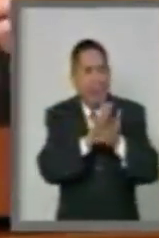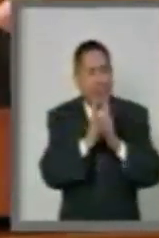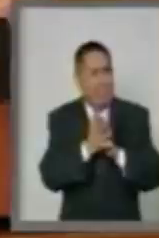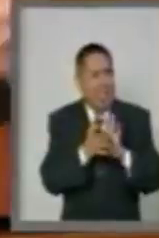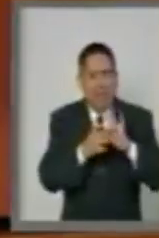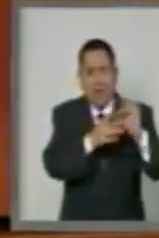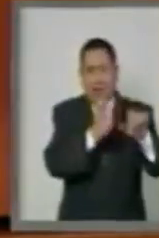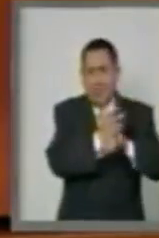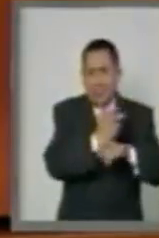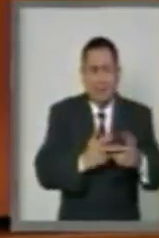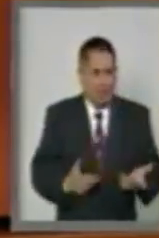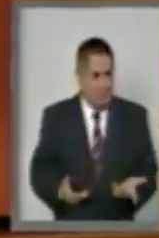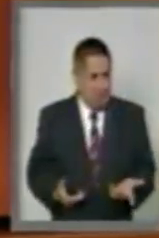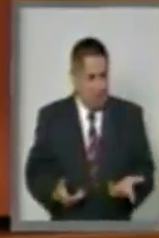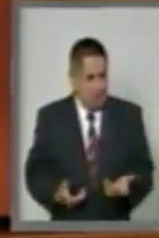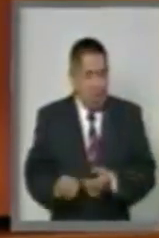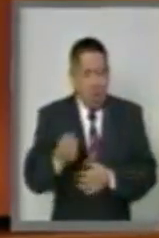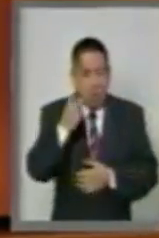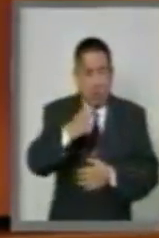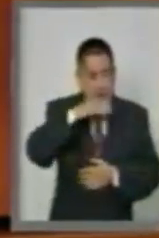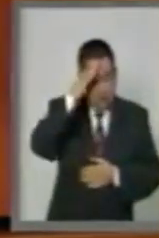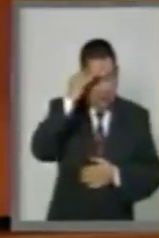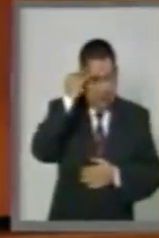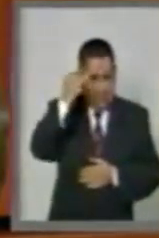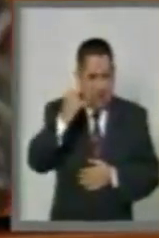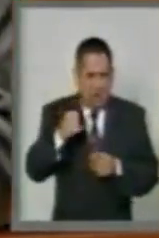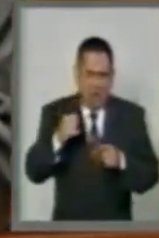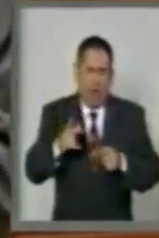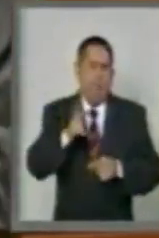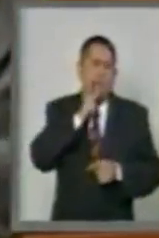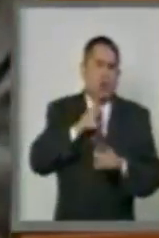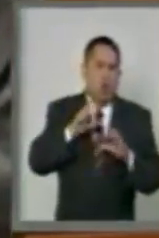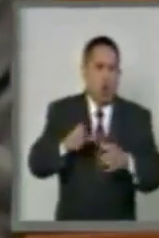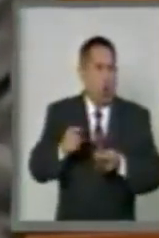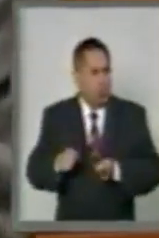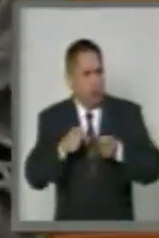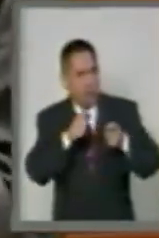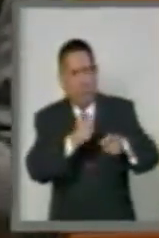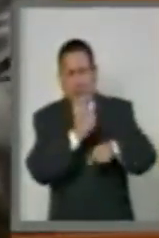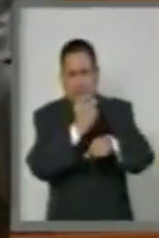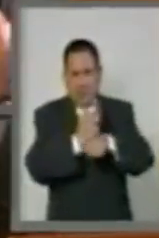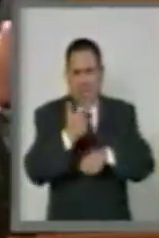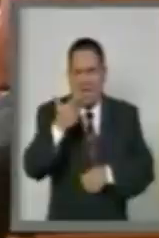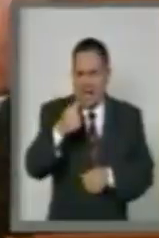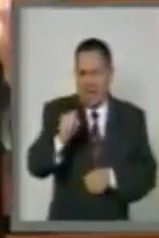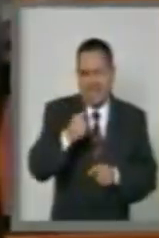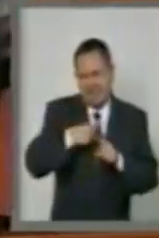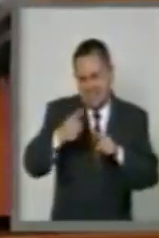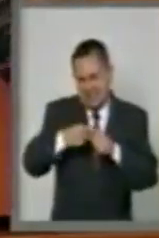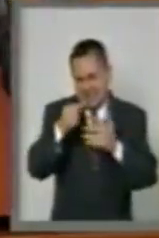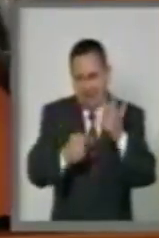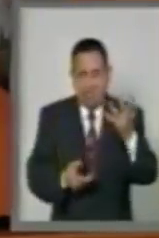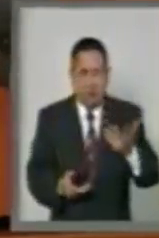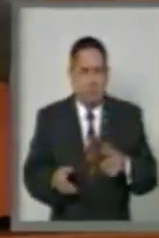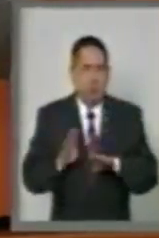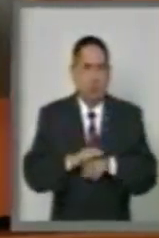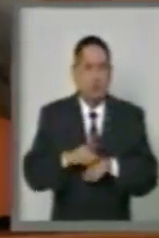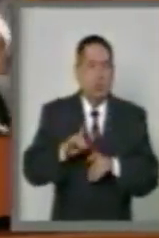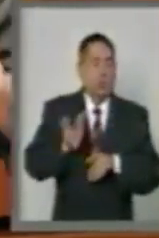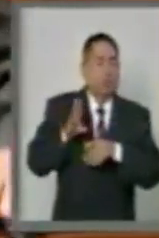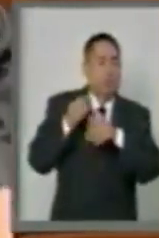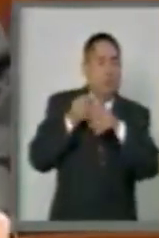eso, cuando se planteó la entrega del petróleo a los Estados Unidos, el gas y todo lo demás, pues las